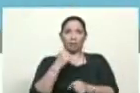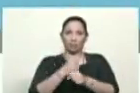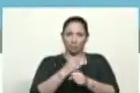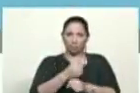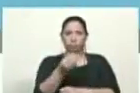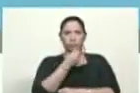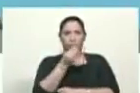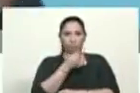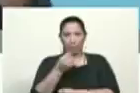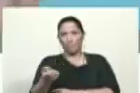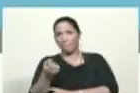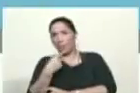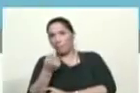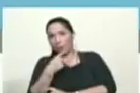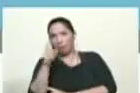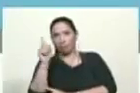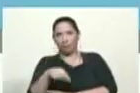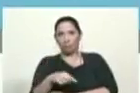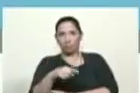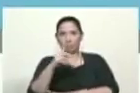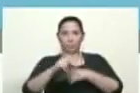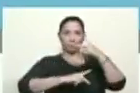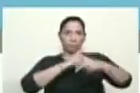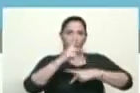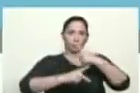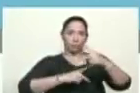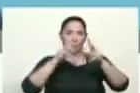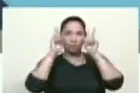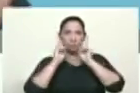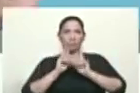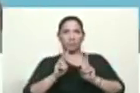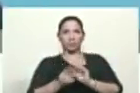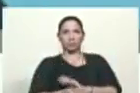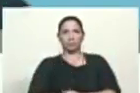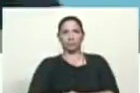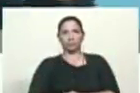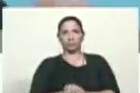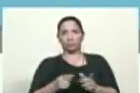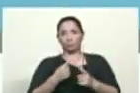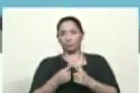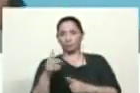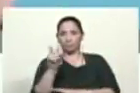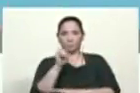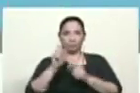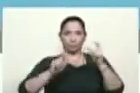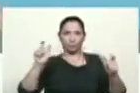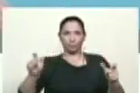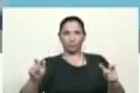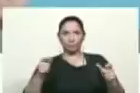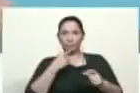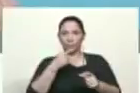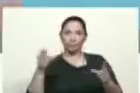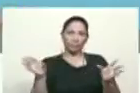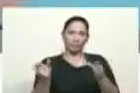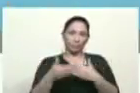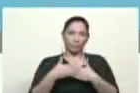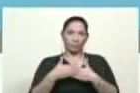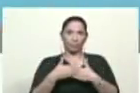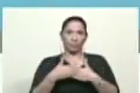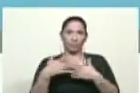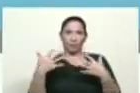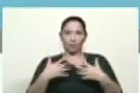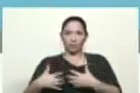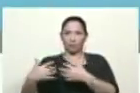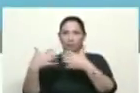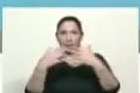alimentos como las de medicamentos, como las de productos de higiene. Entonces, los venezolanos, digamos, para cerrar esta parte de la crisis